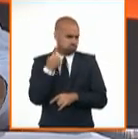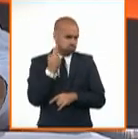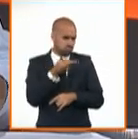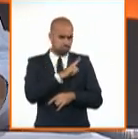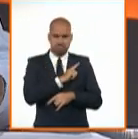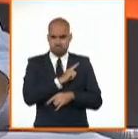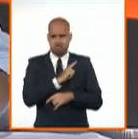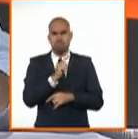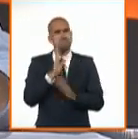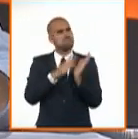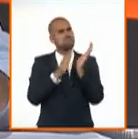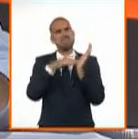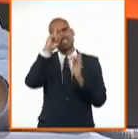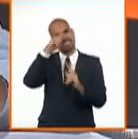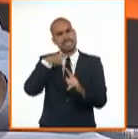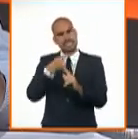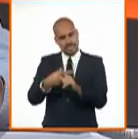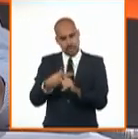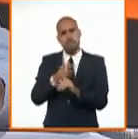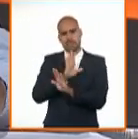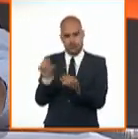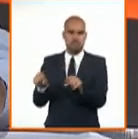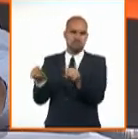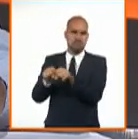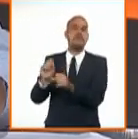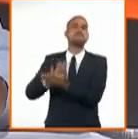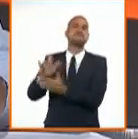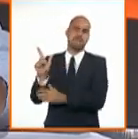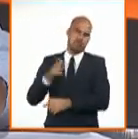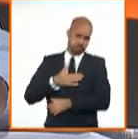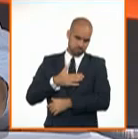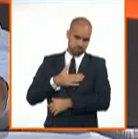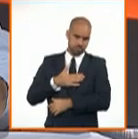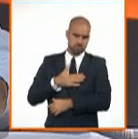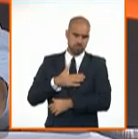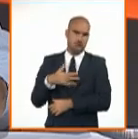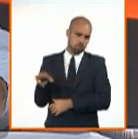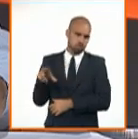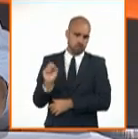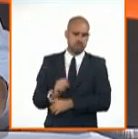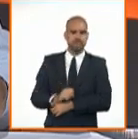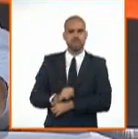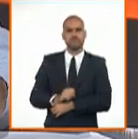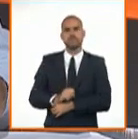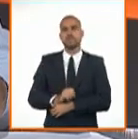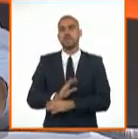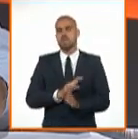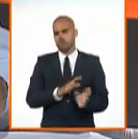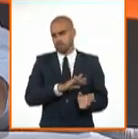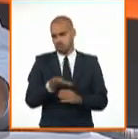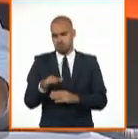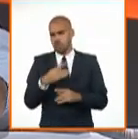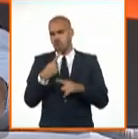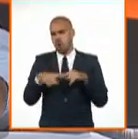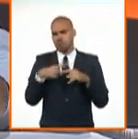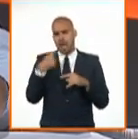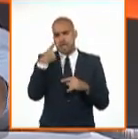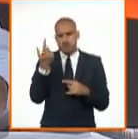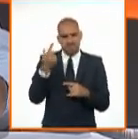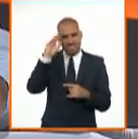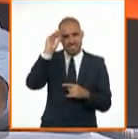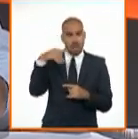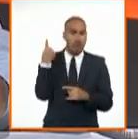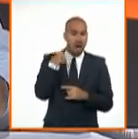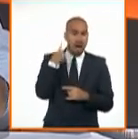septiembre del año pasado otra forma de medir también la digamos la edad o el envejecimiento que tienen